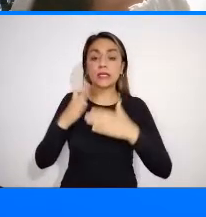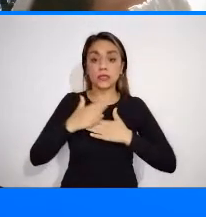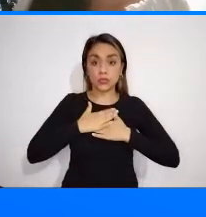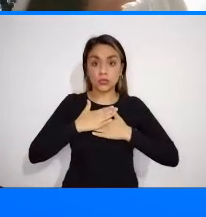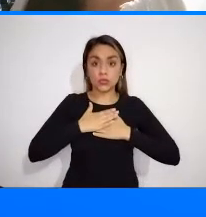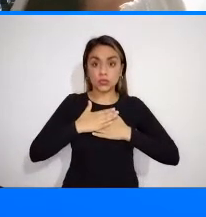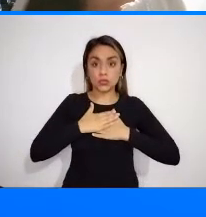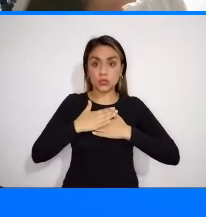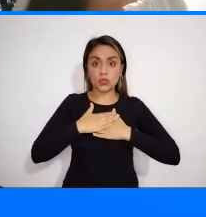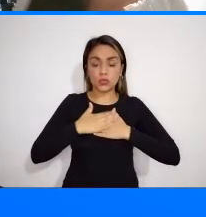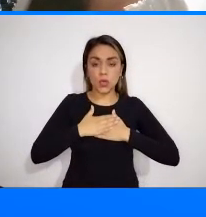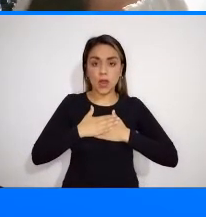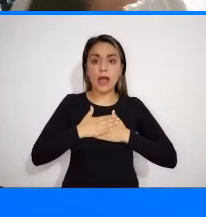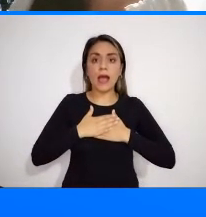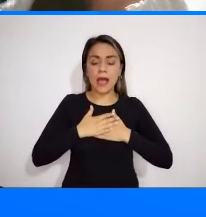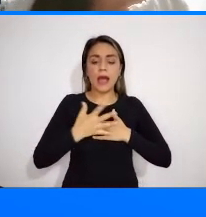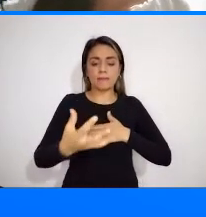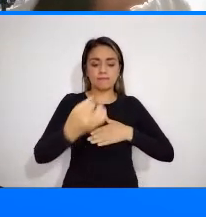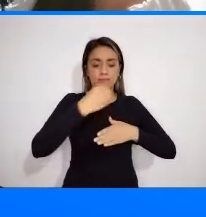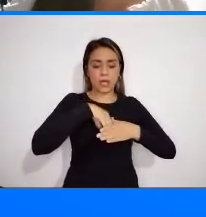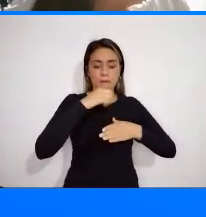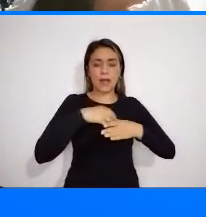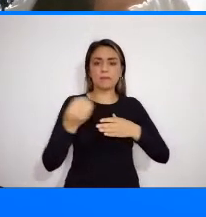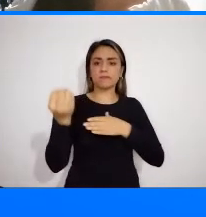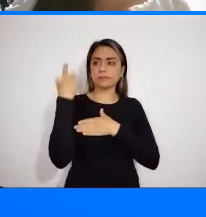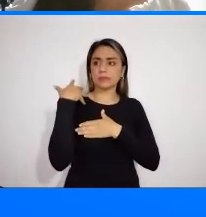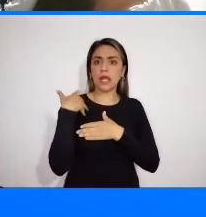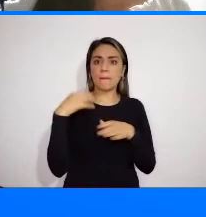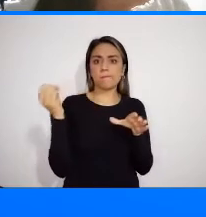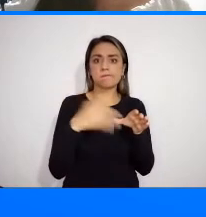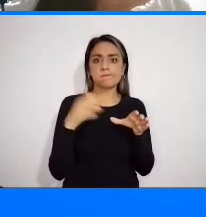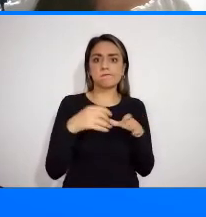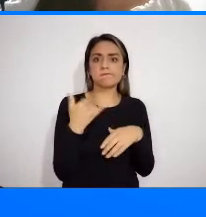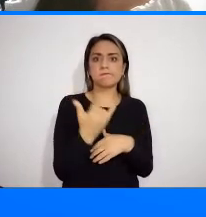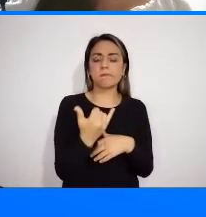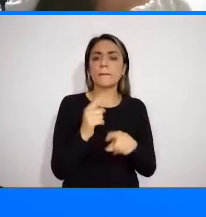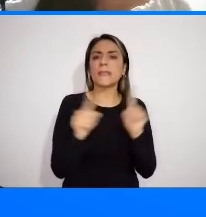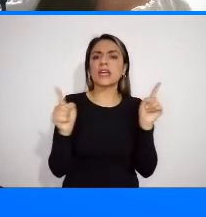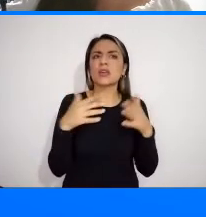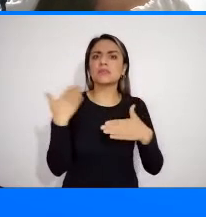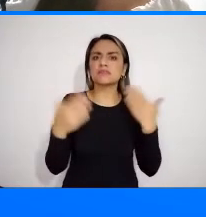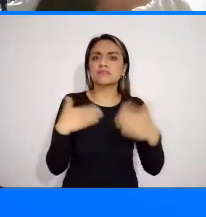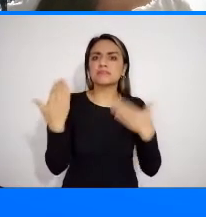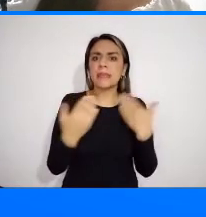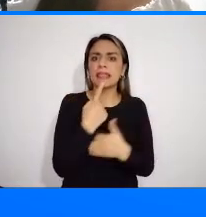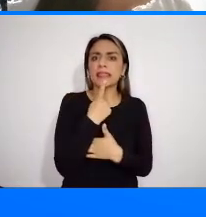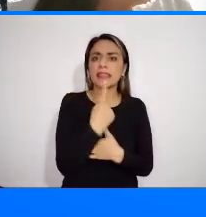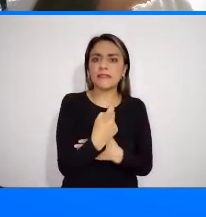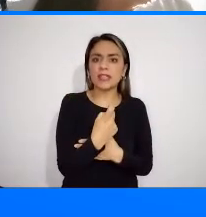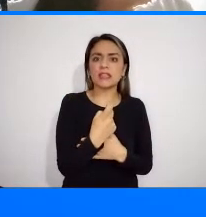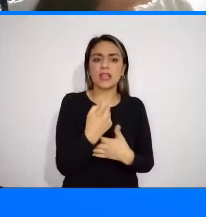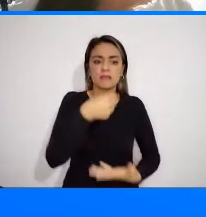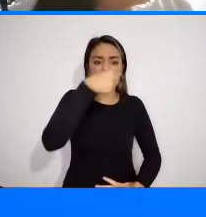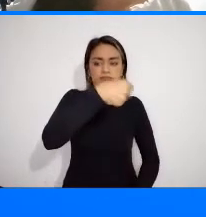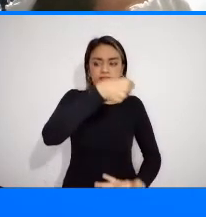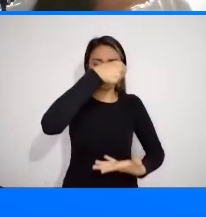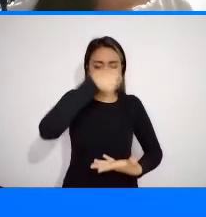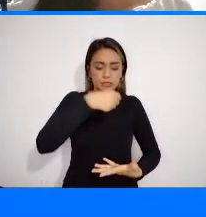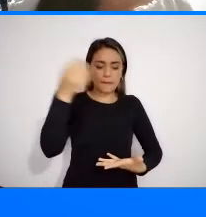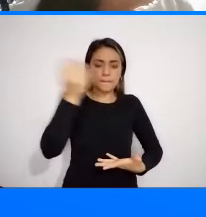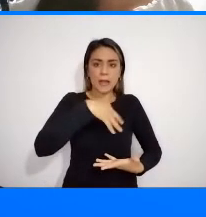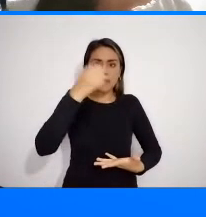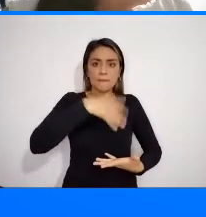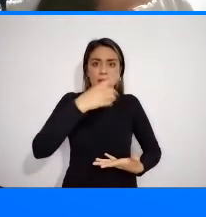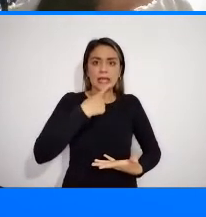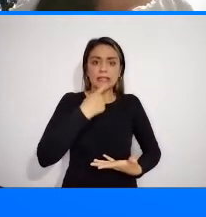personalmente me devuelvo con mis residuos, porque sí, está la caneca, pero va a ser difícil sacar un residuo de